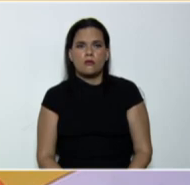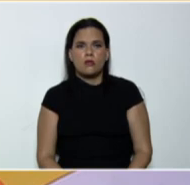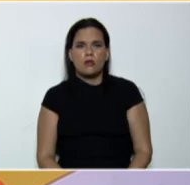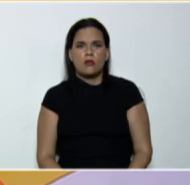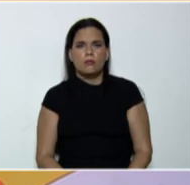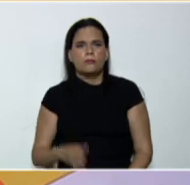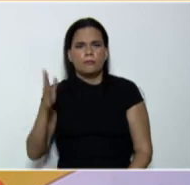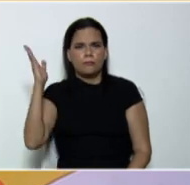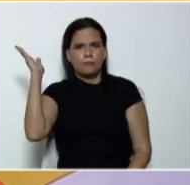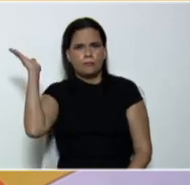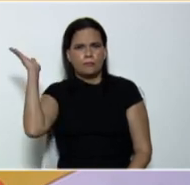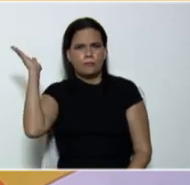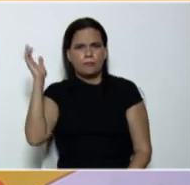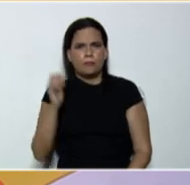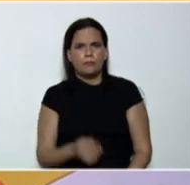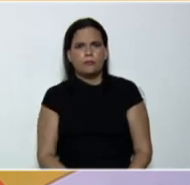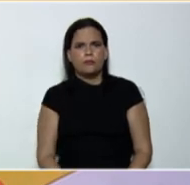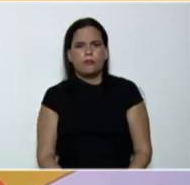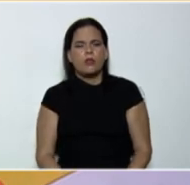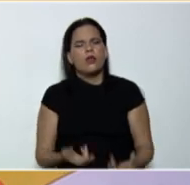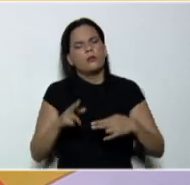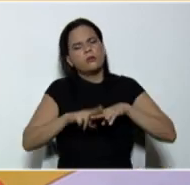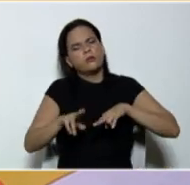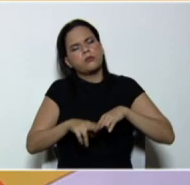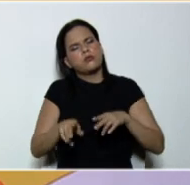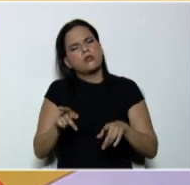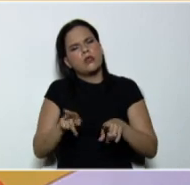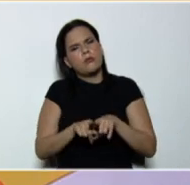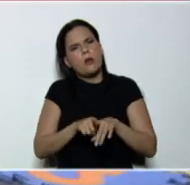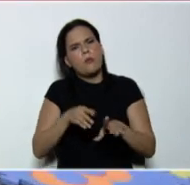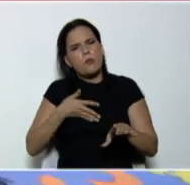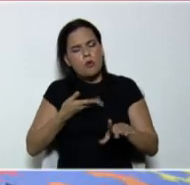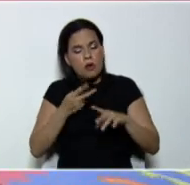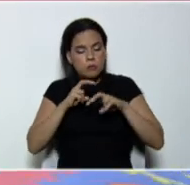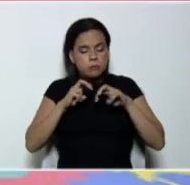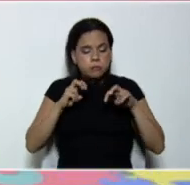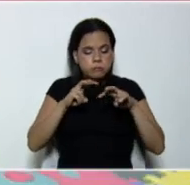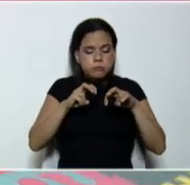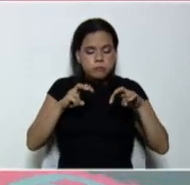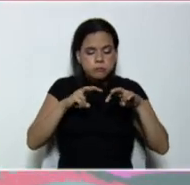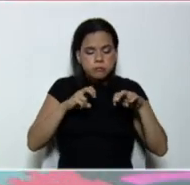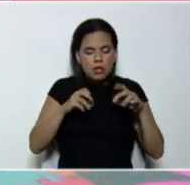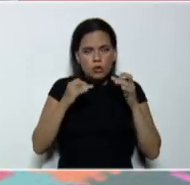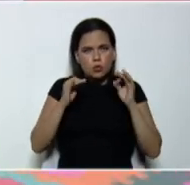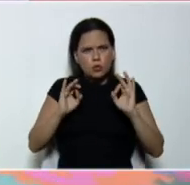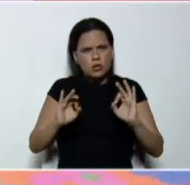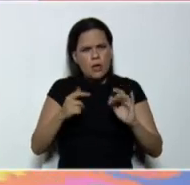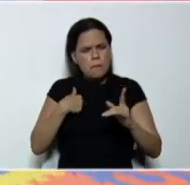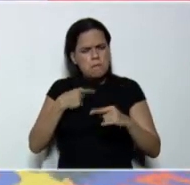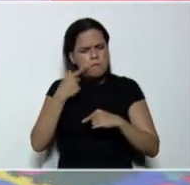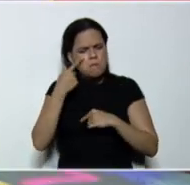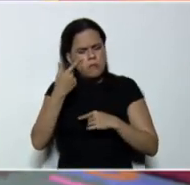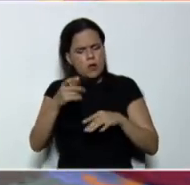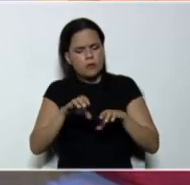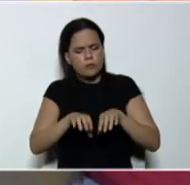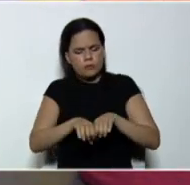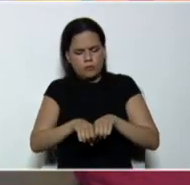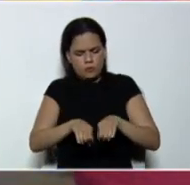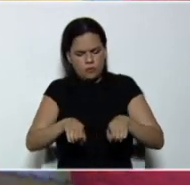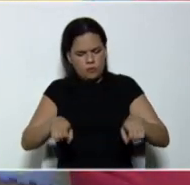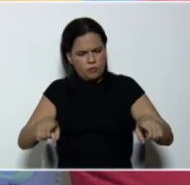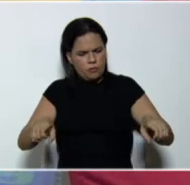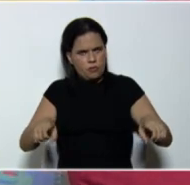Observen acá. Los niños también pueden explorar el ambiente. Fíjense las ramas de